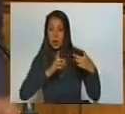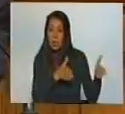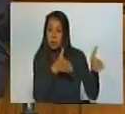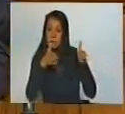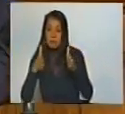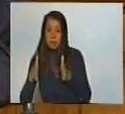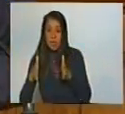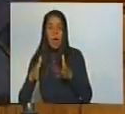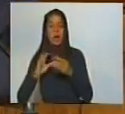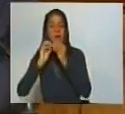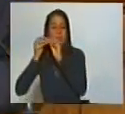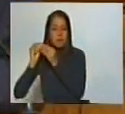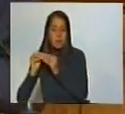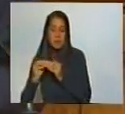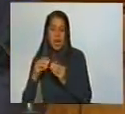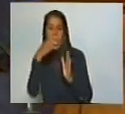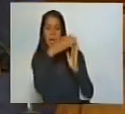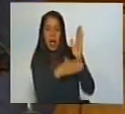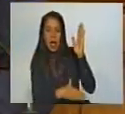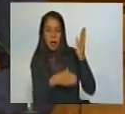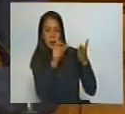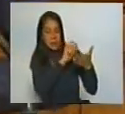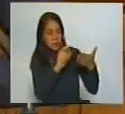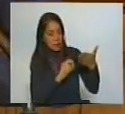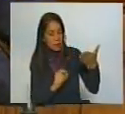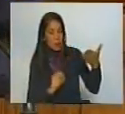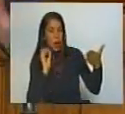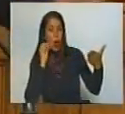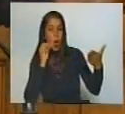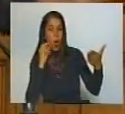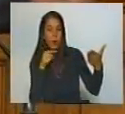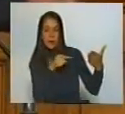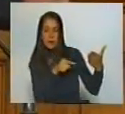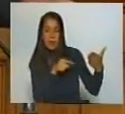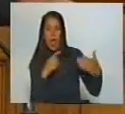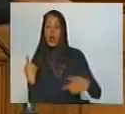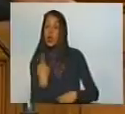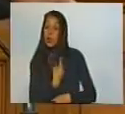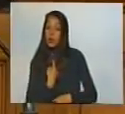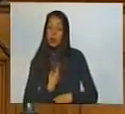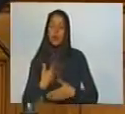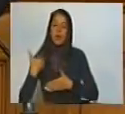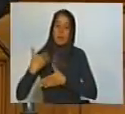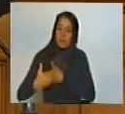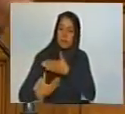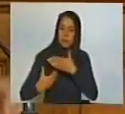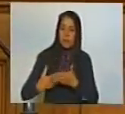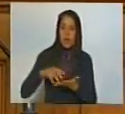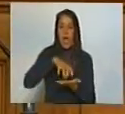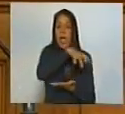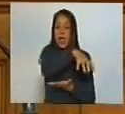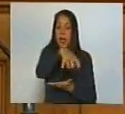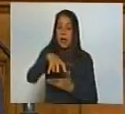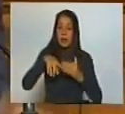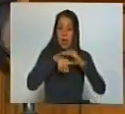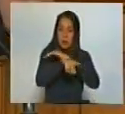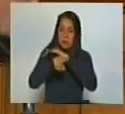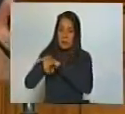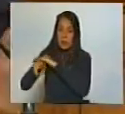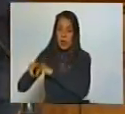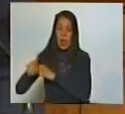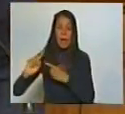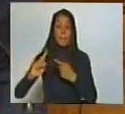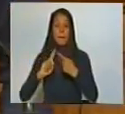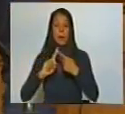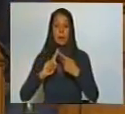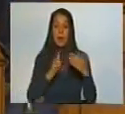la construcción del capítulo de la juventud. Hemos venido en un despliegue por todos los estados. Una primera